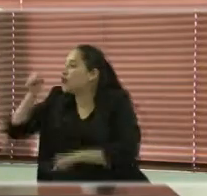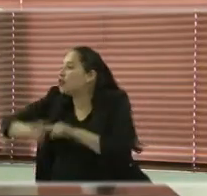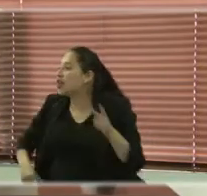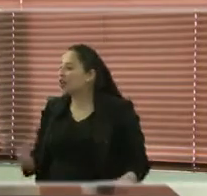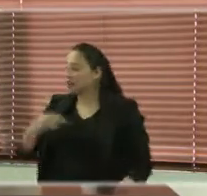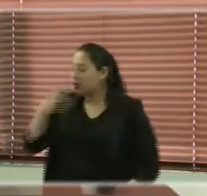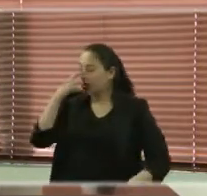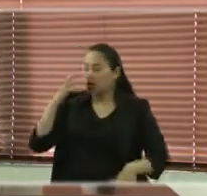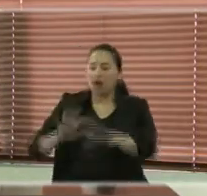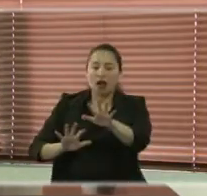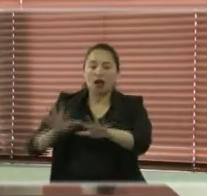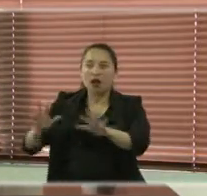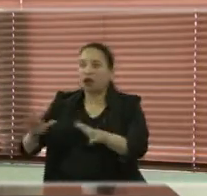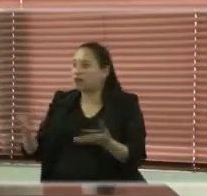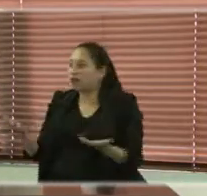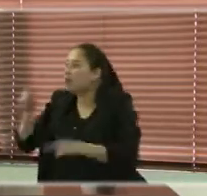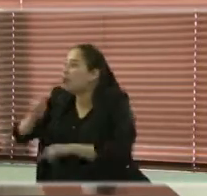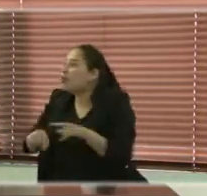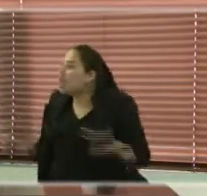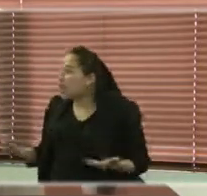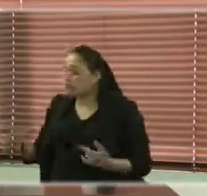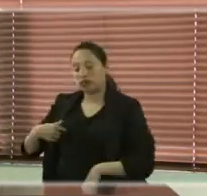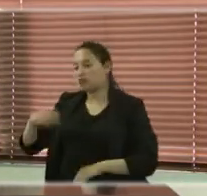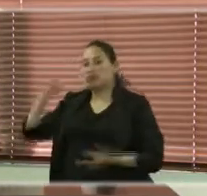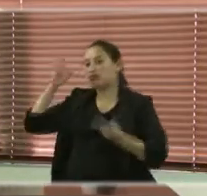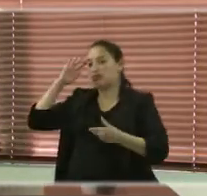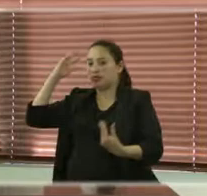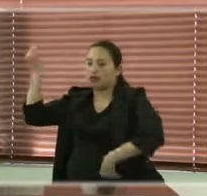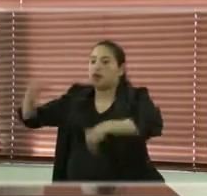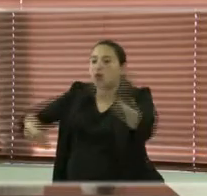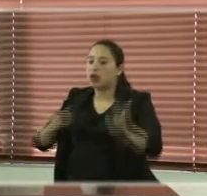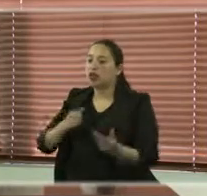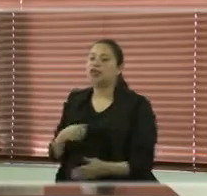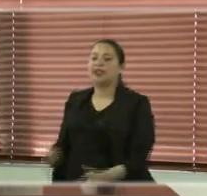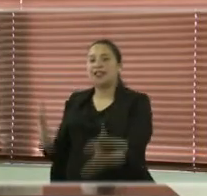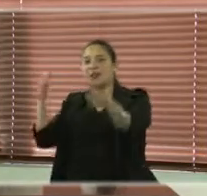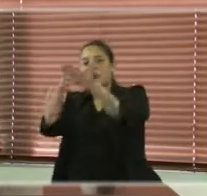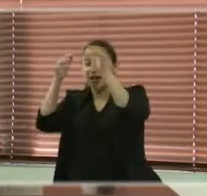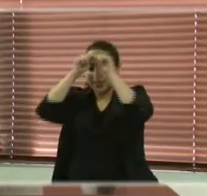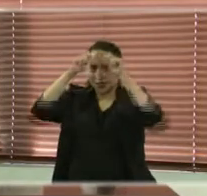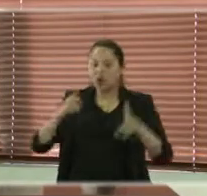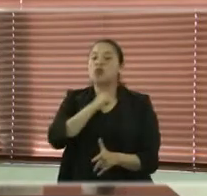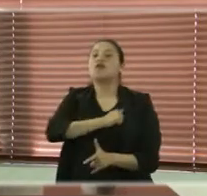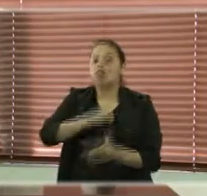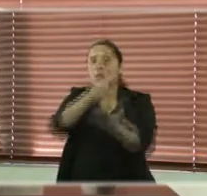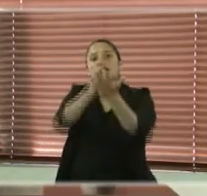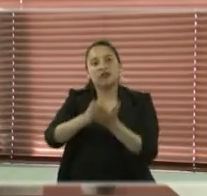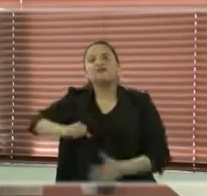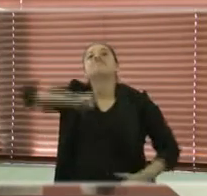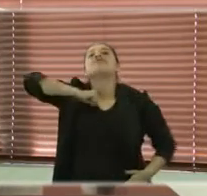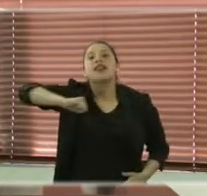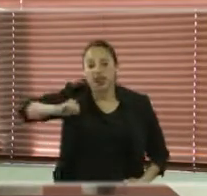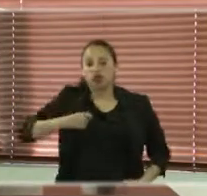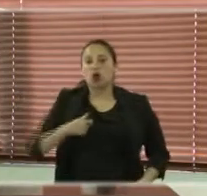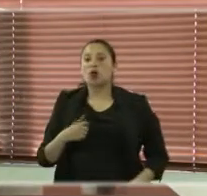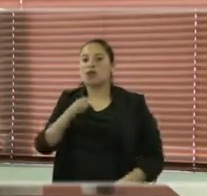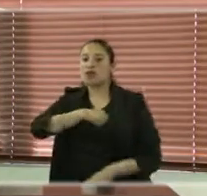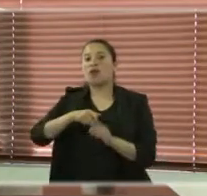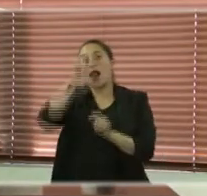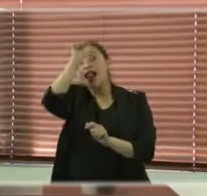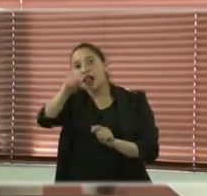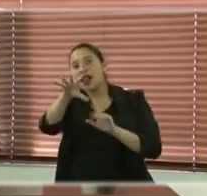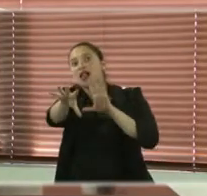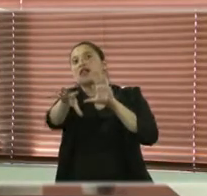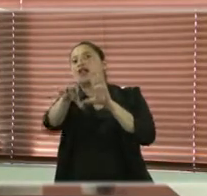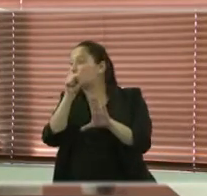habían sido declaradas interdictas en Hungría personas con discapacidad intelectual y que los borraron del